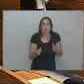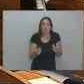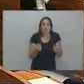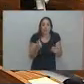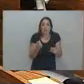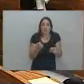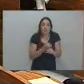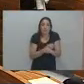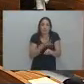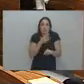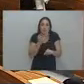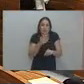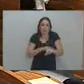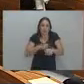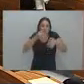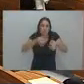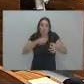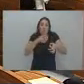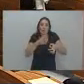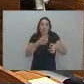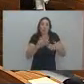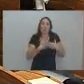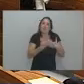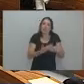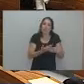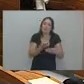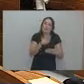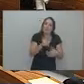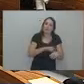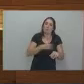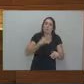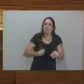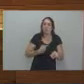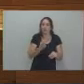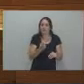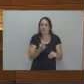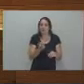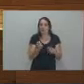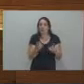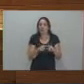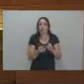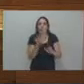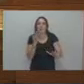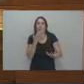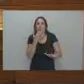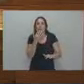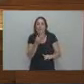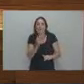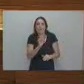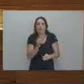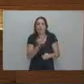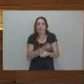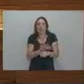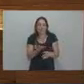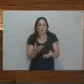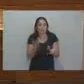puntual, porque la fiabilidad es tan importante como la velocidad para alguien que utiliza un transporte regular, como podría ser Feve o Renfe. Y por